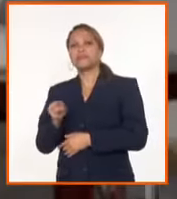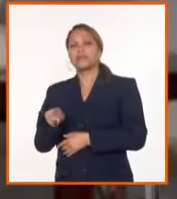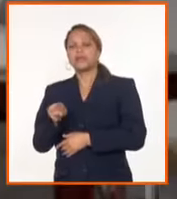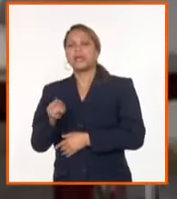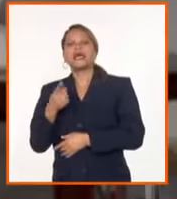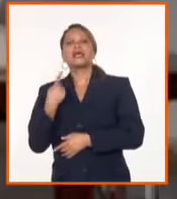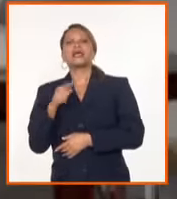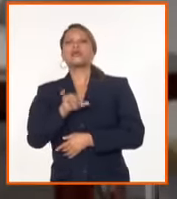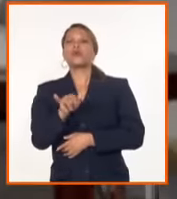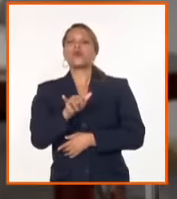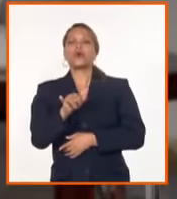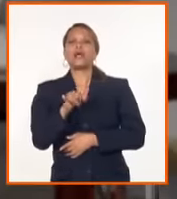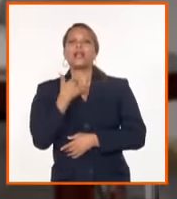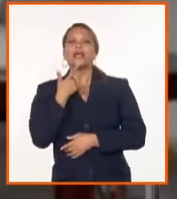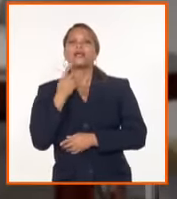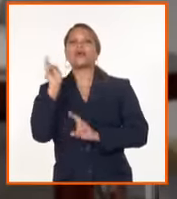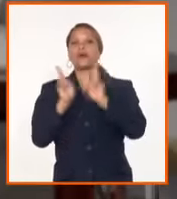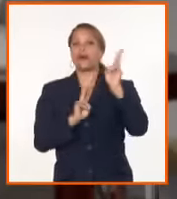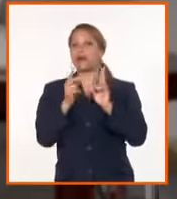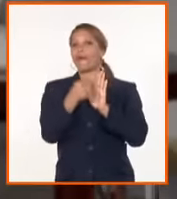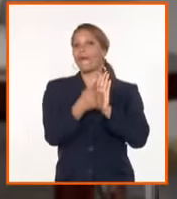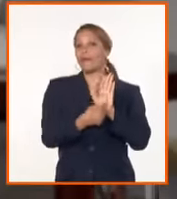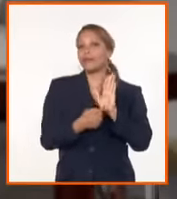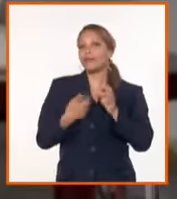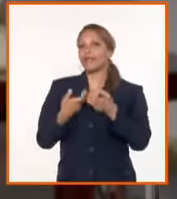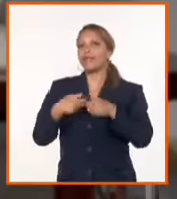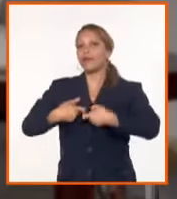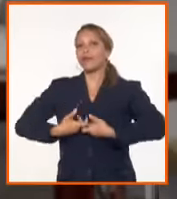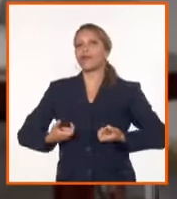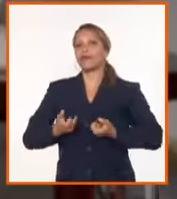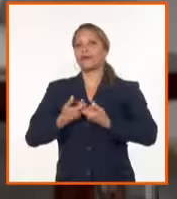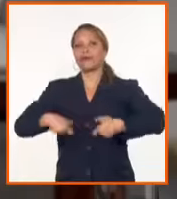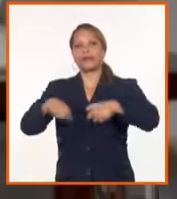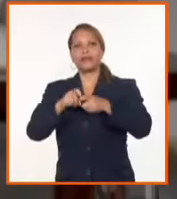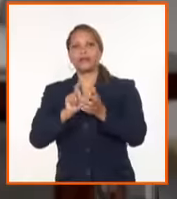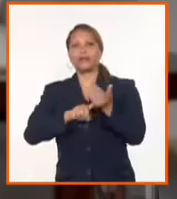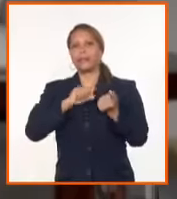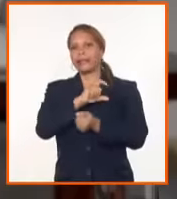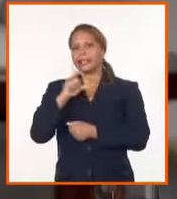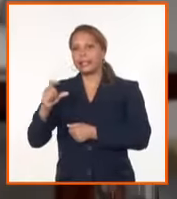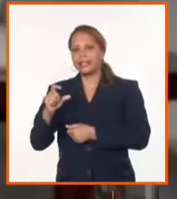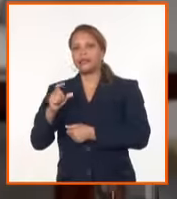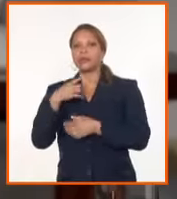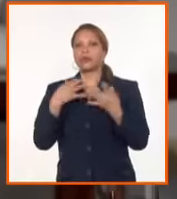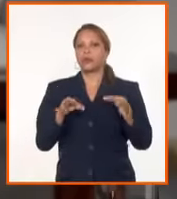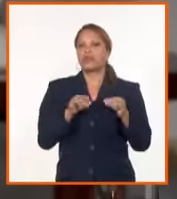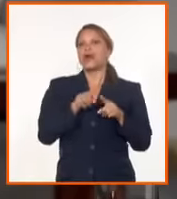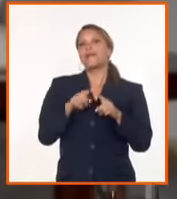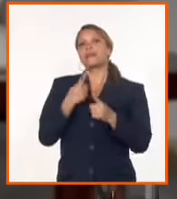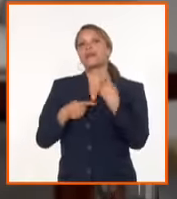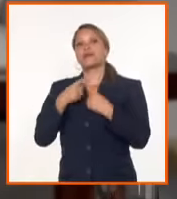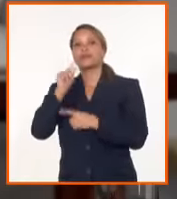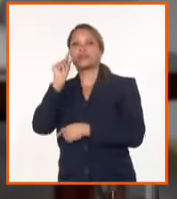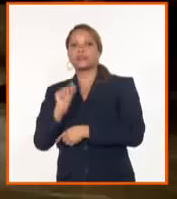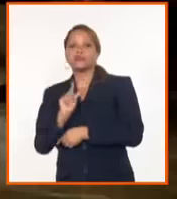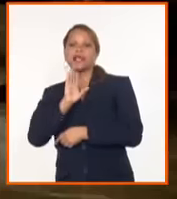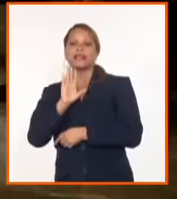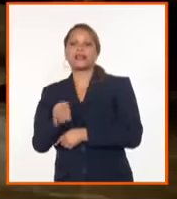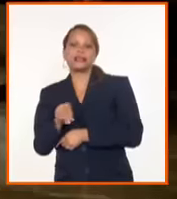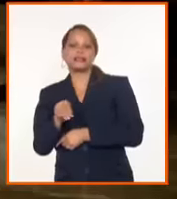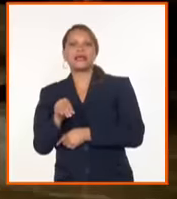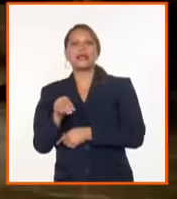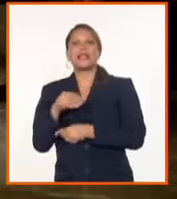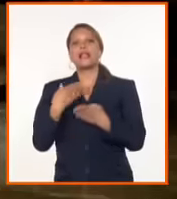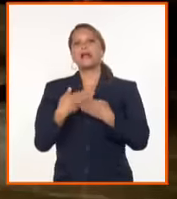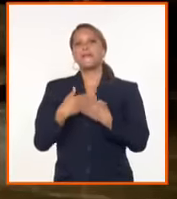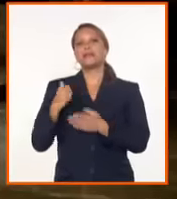también en los acuerdos del Congreso, del partido, en los documentos. Sin embargo, hay quienes hablan hoy de que las MIPYMES